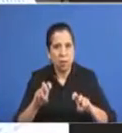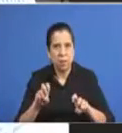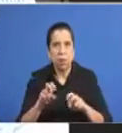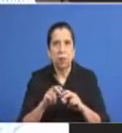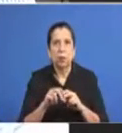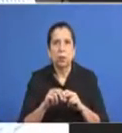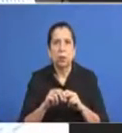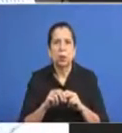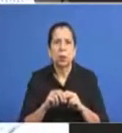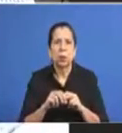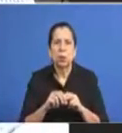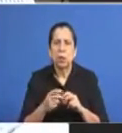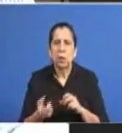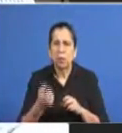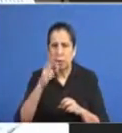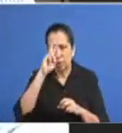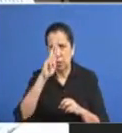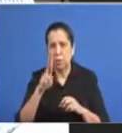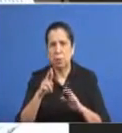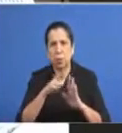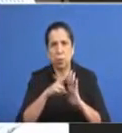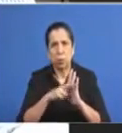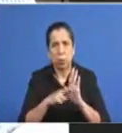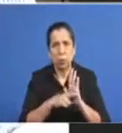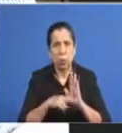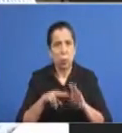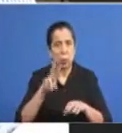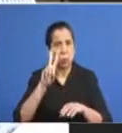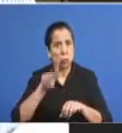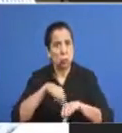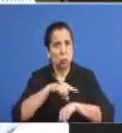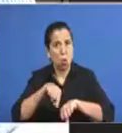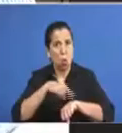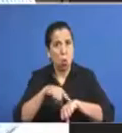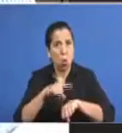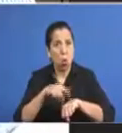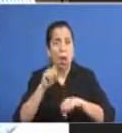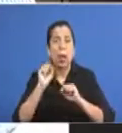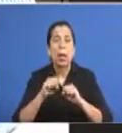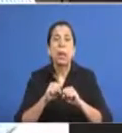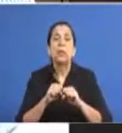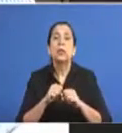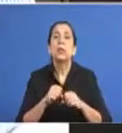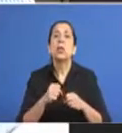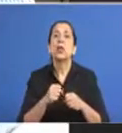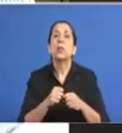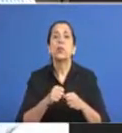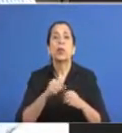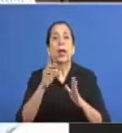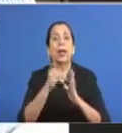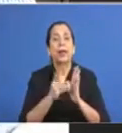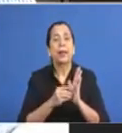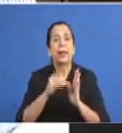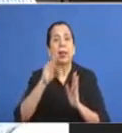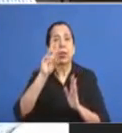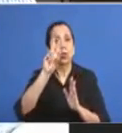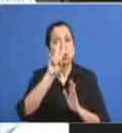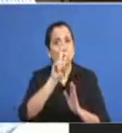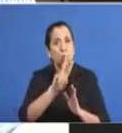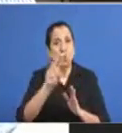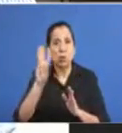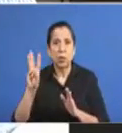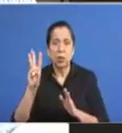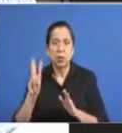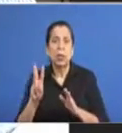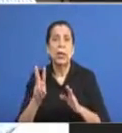Y el que incumple esa medida, que no está en sus dos horas, se le está aplicando el decreto 266 y se le está montando el carro en